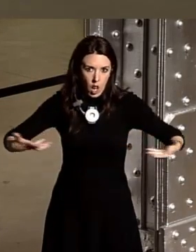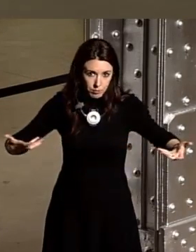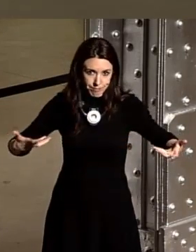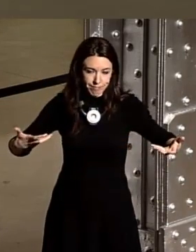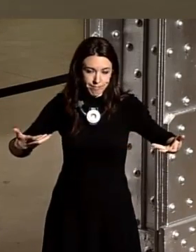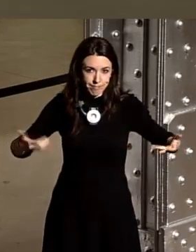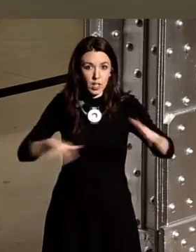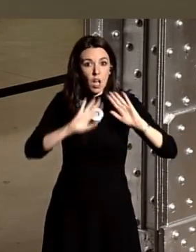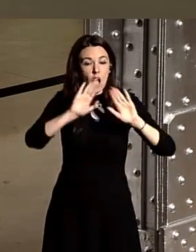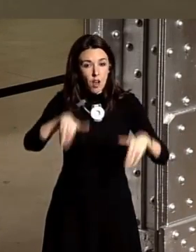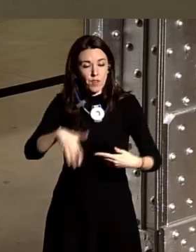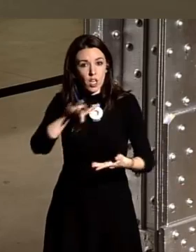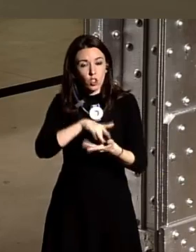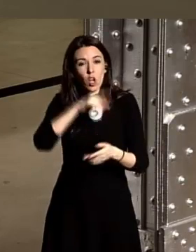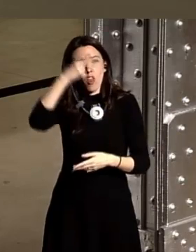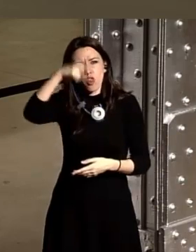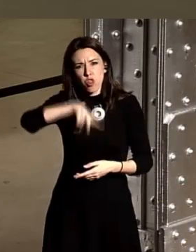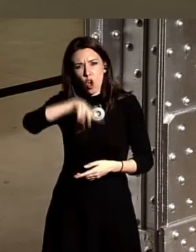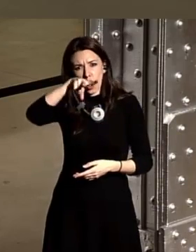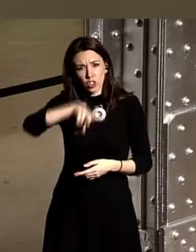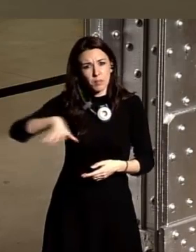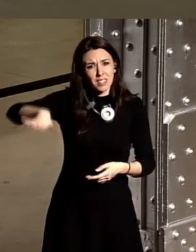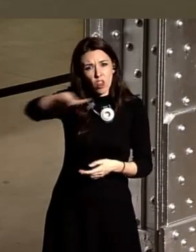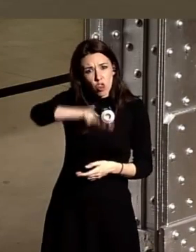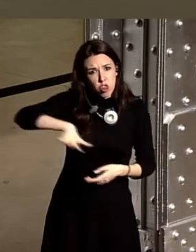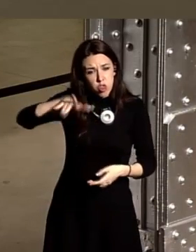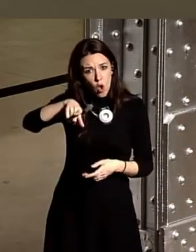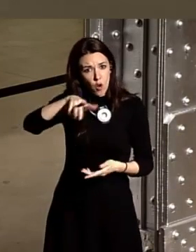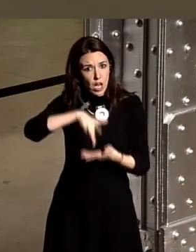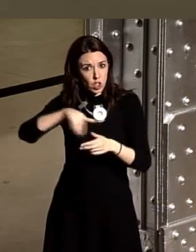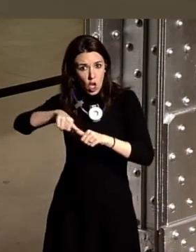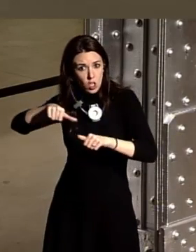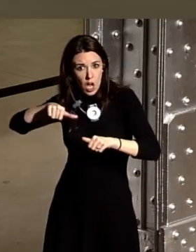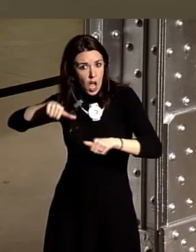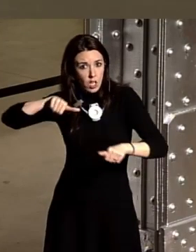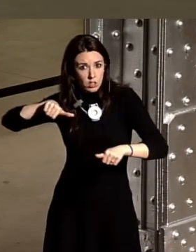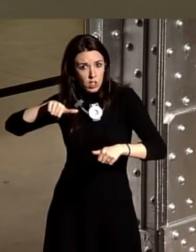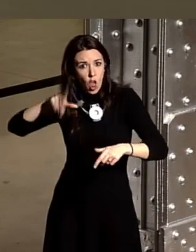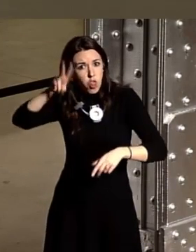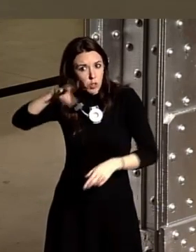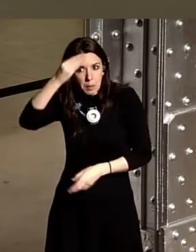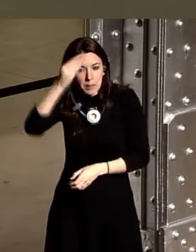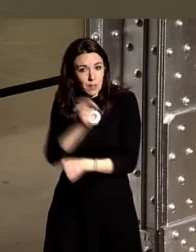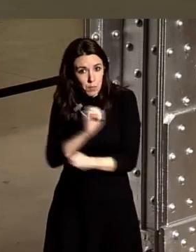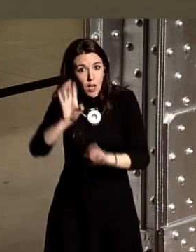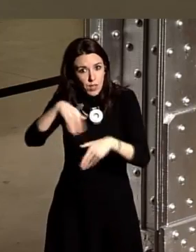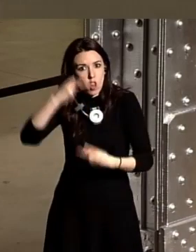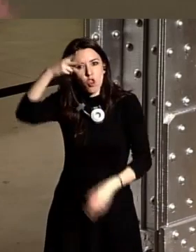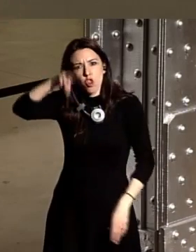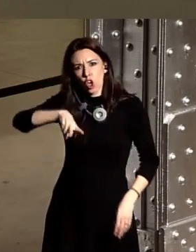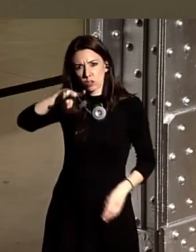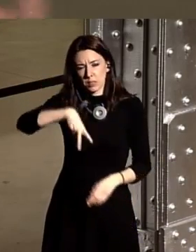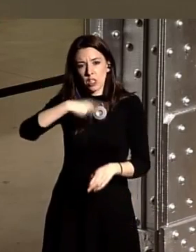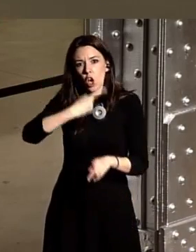Al fin pasamos 2 meses en el Korengal Valley, que nunca anticipaba pasar 2 meses. Y al fin pasamos